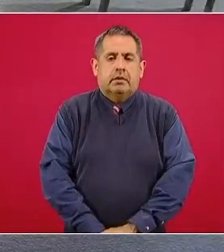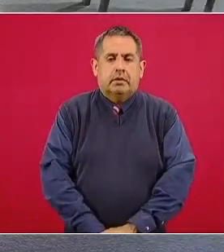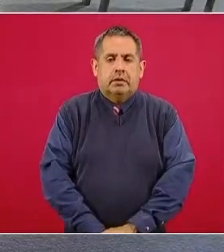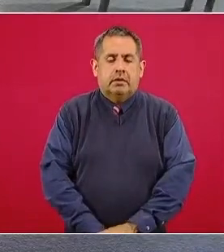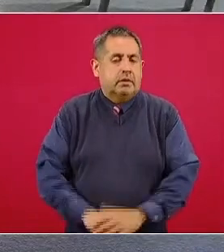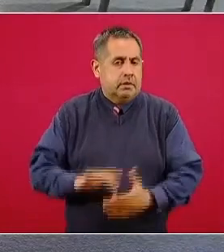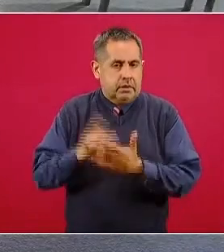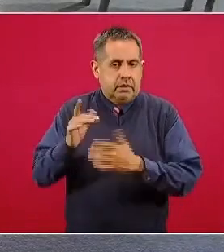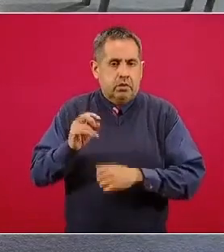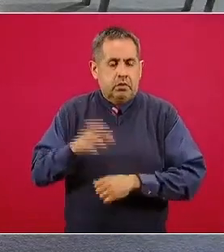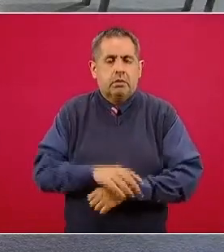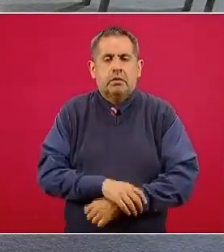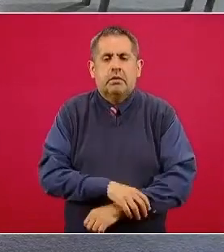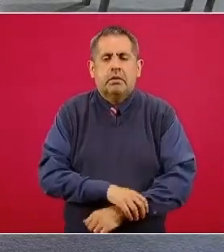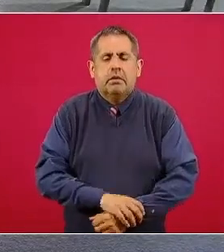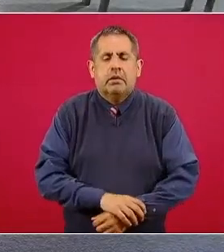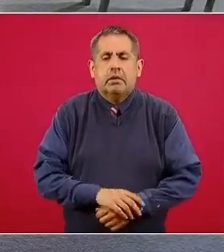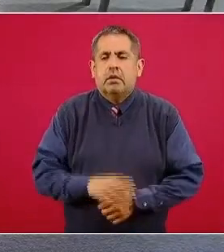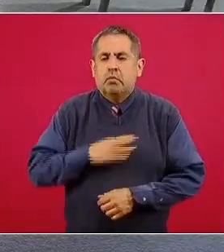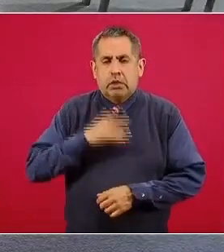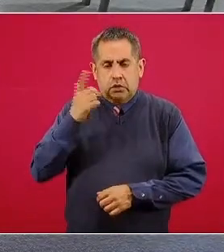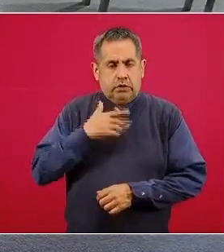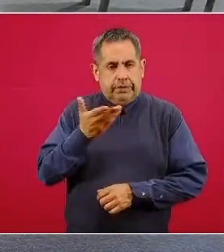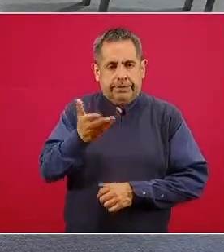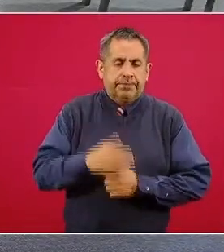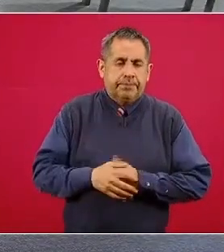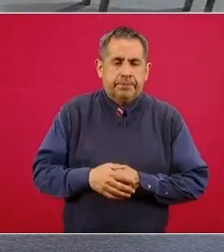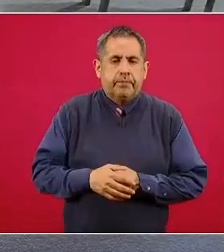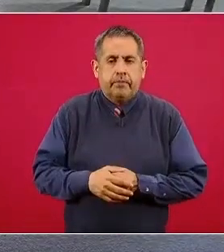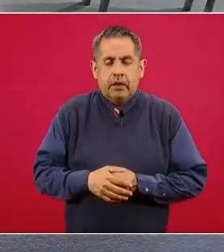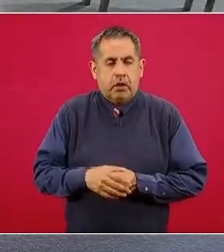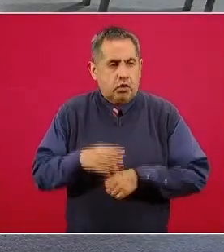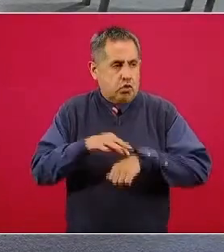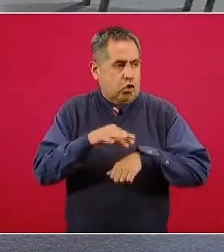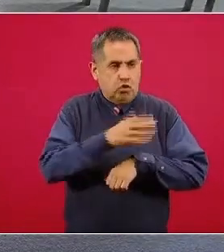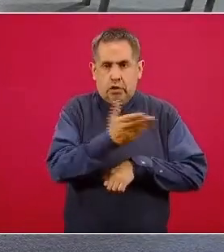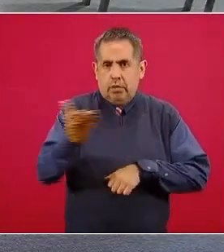Gracias, doctor. Doctor Gatell, buenas noches. Carlos Sabaroa, 1+1.